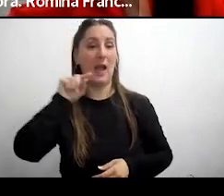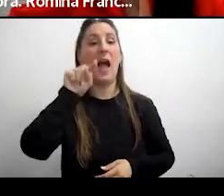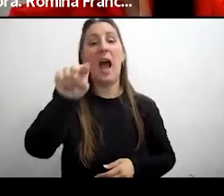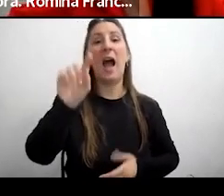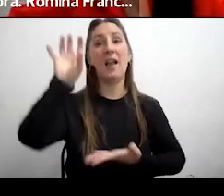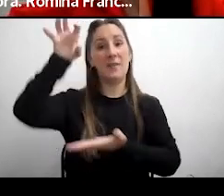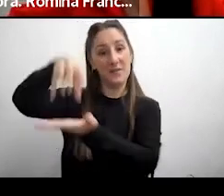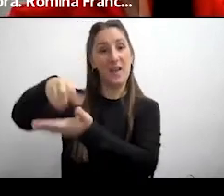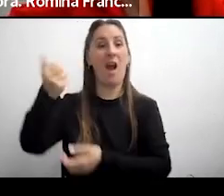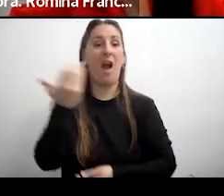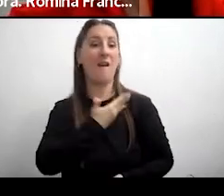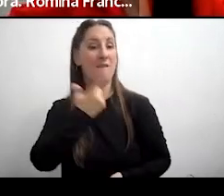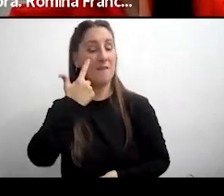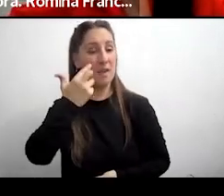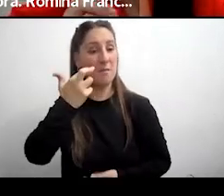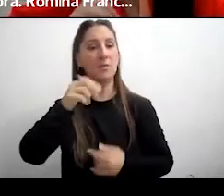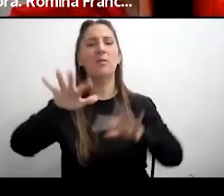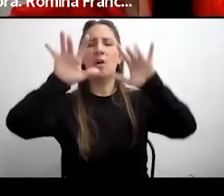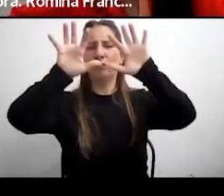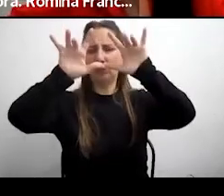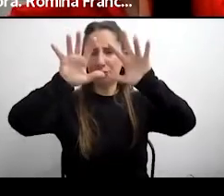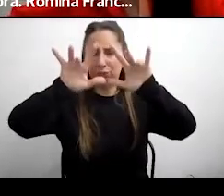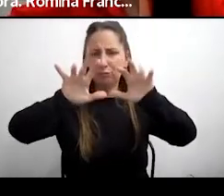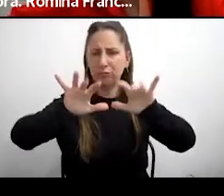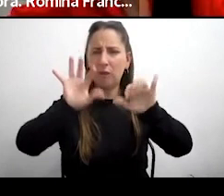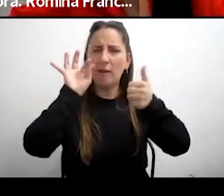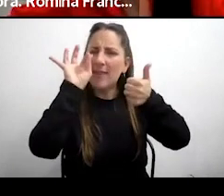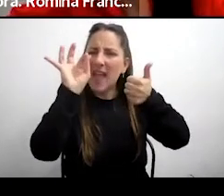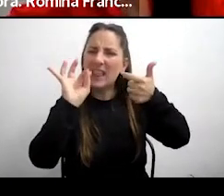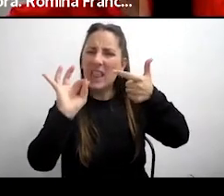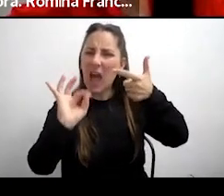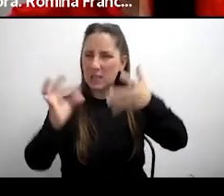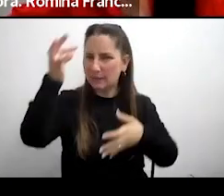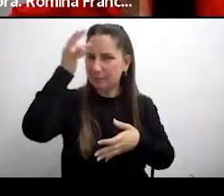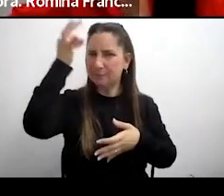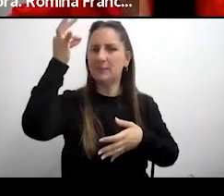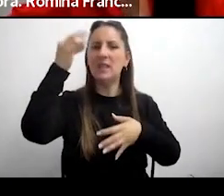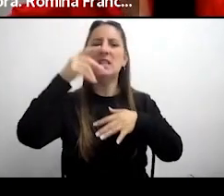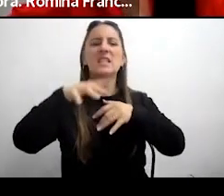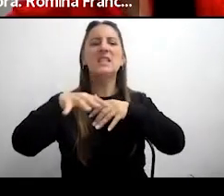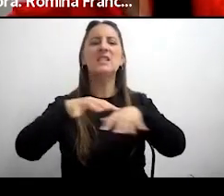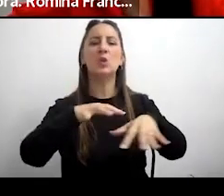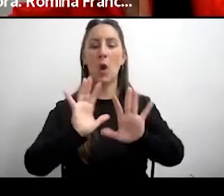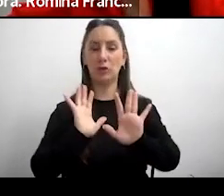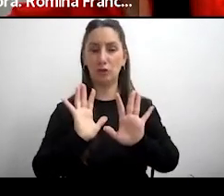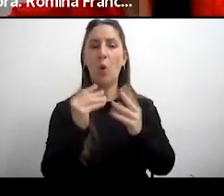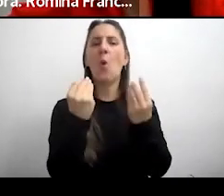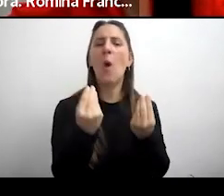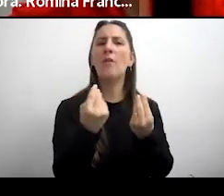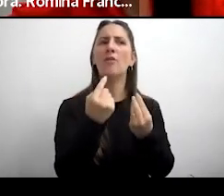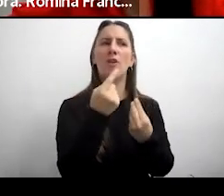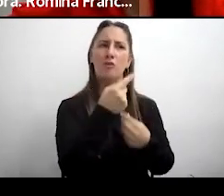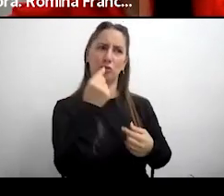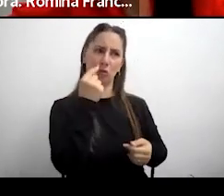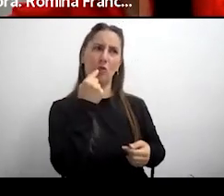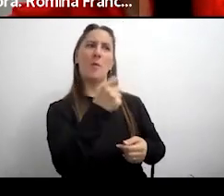fisco desarrolló muy puntillosamente la situación de cuándo nos encontramos con